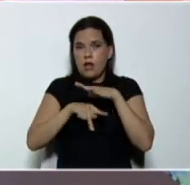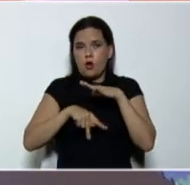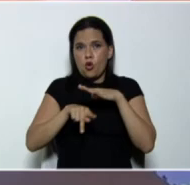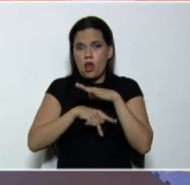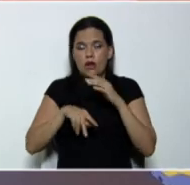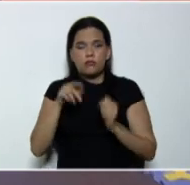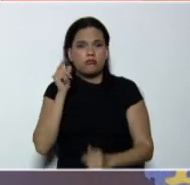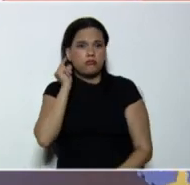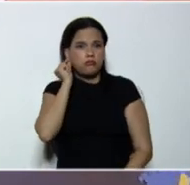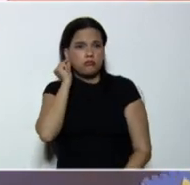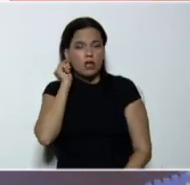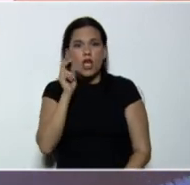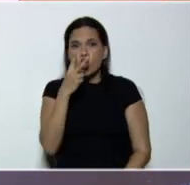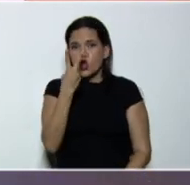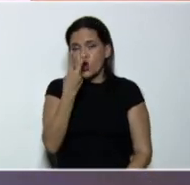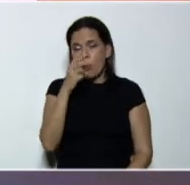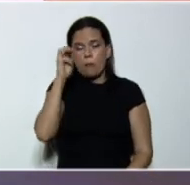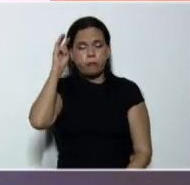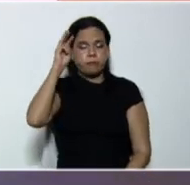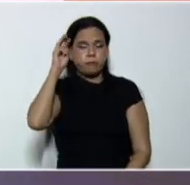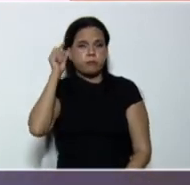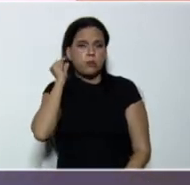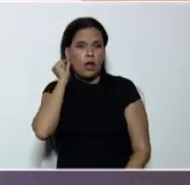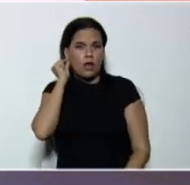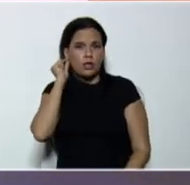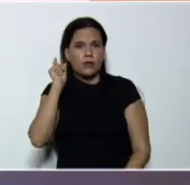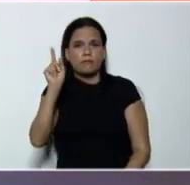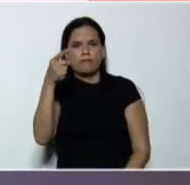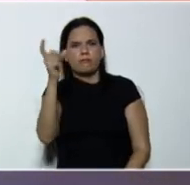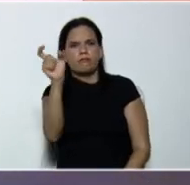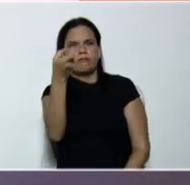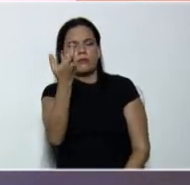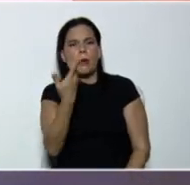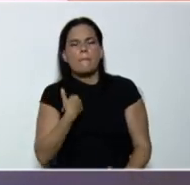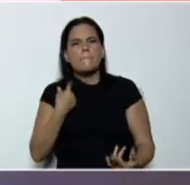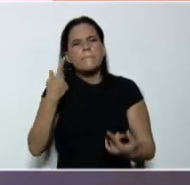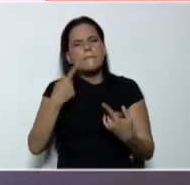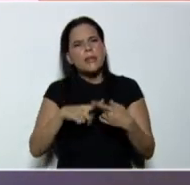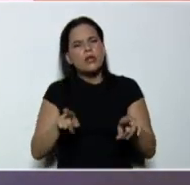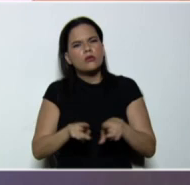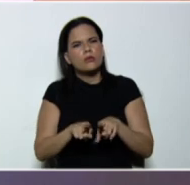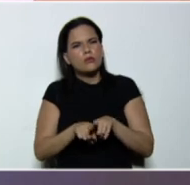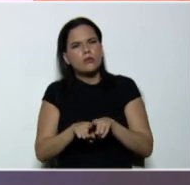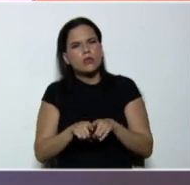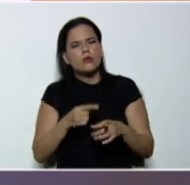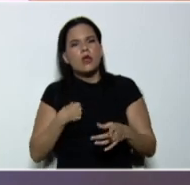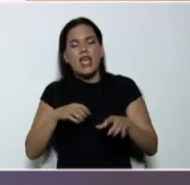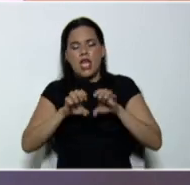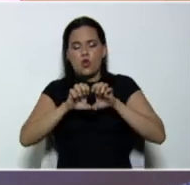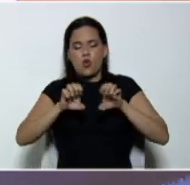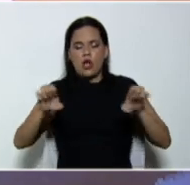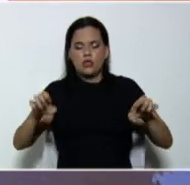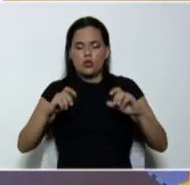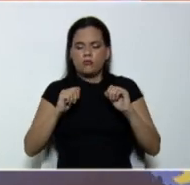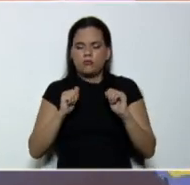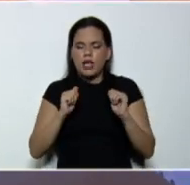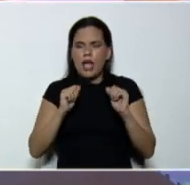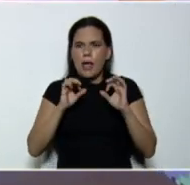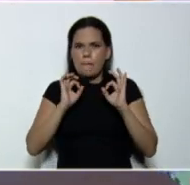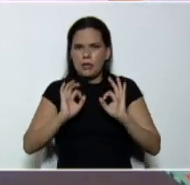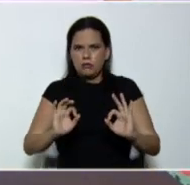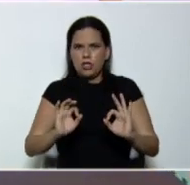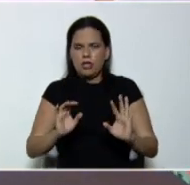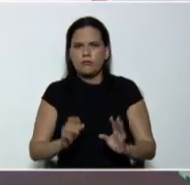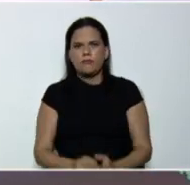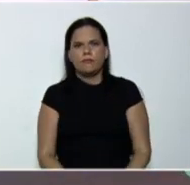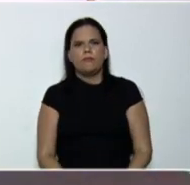Jenny Martínez y Heiler Lara en el nivel de educación primaria, pero también contaremos con la modalidad de educación especial gracias a